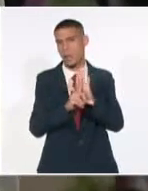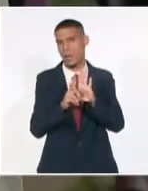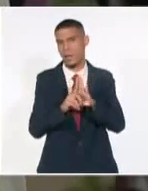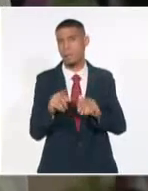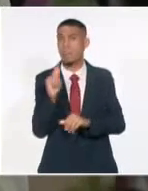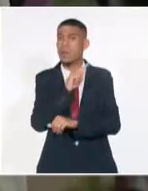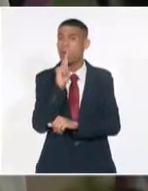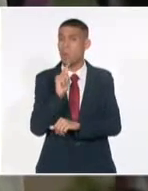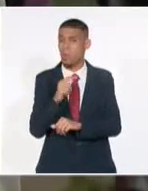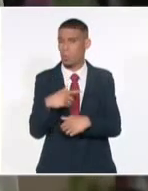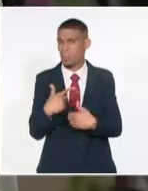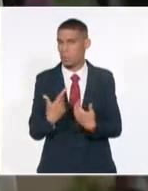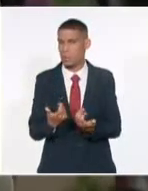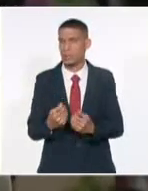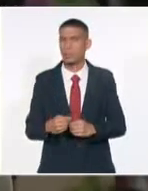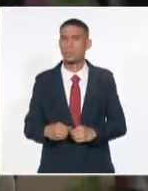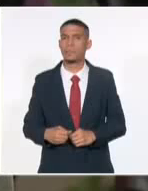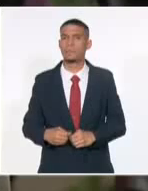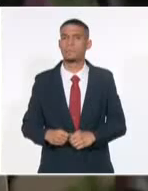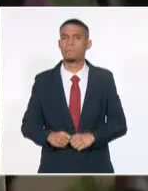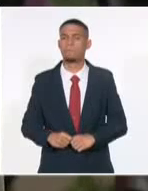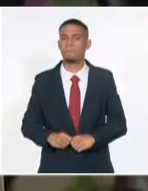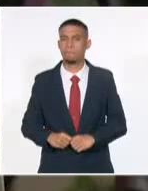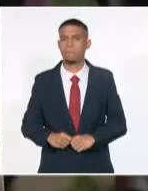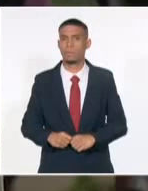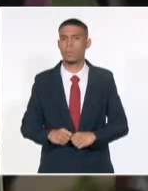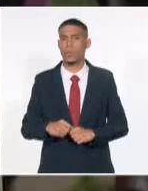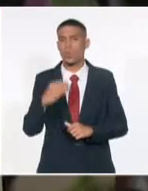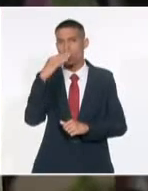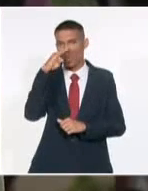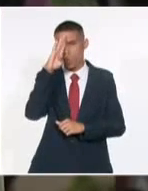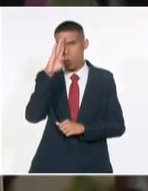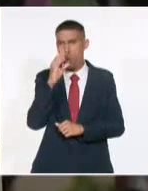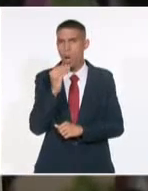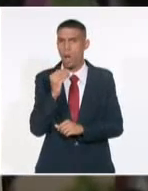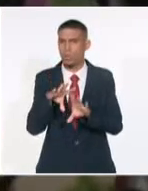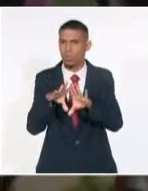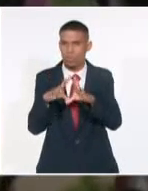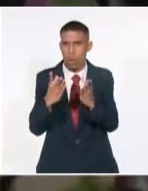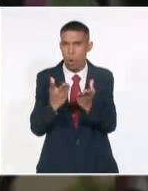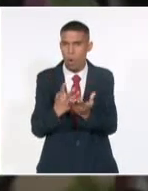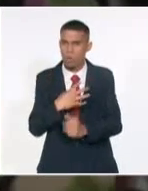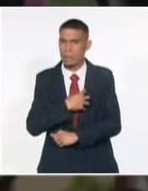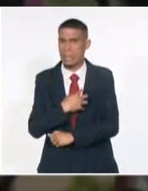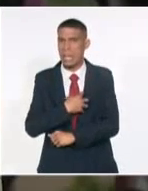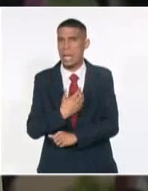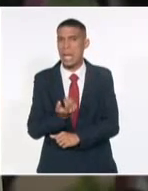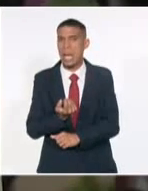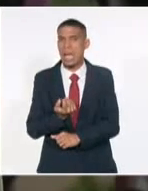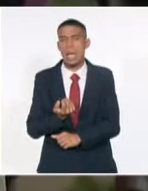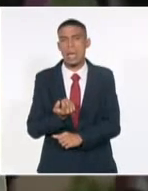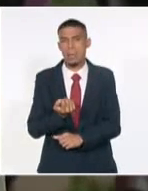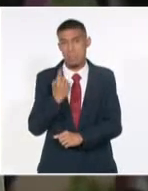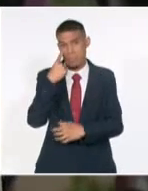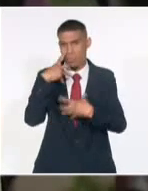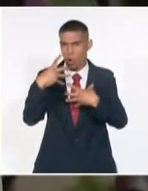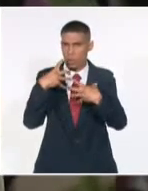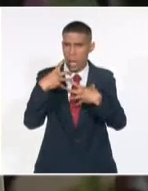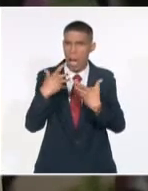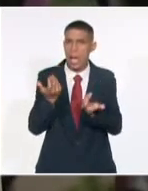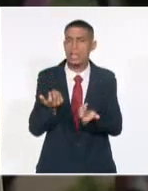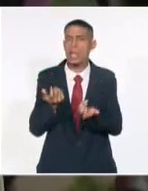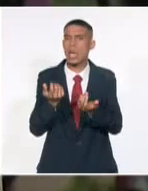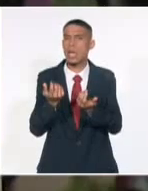¿qué posibilidad hay de que Cuba, con todo lo que tiene el prestigio y el papel de la